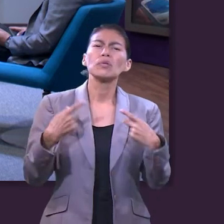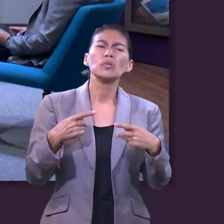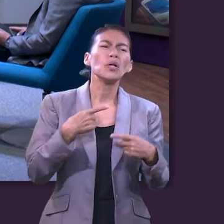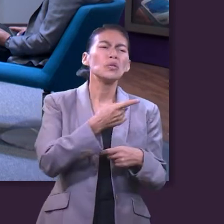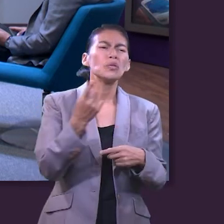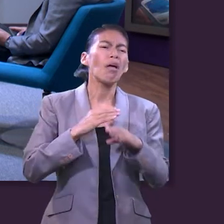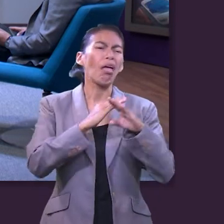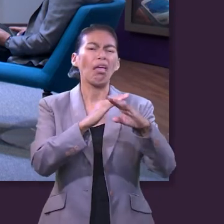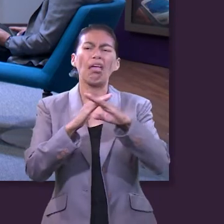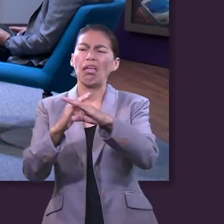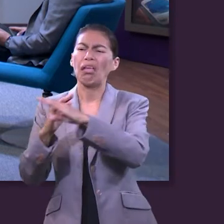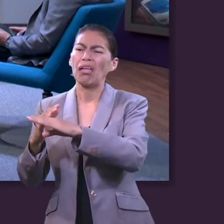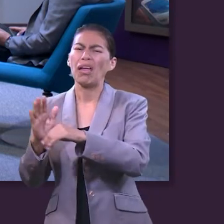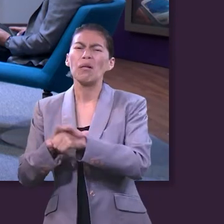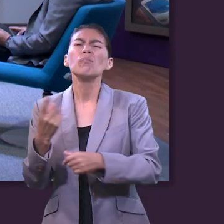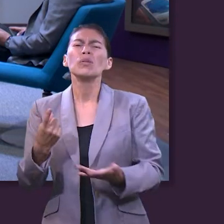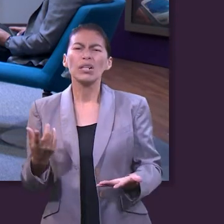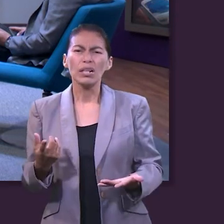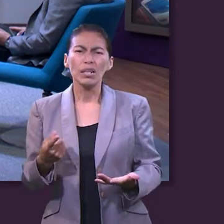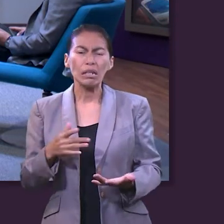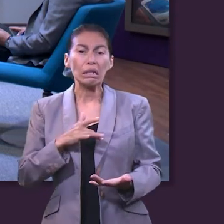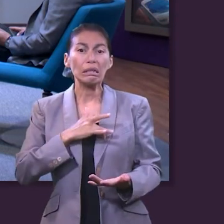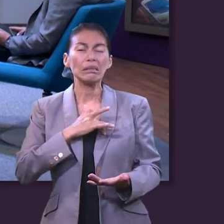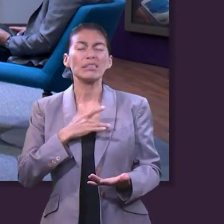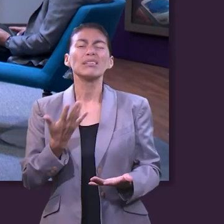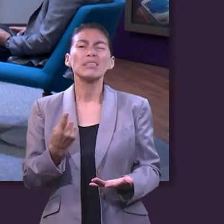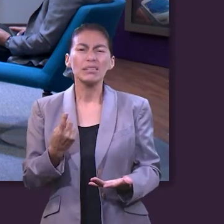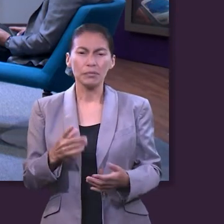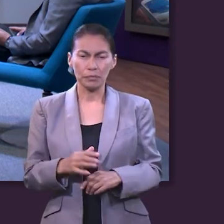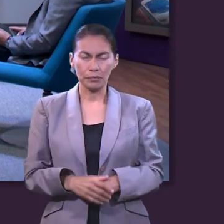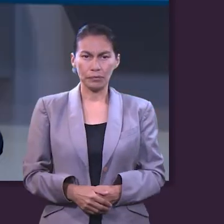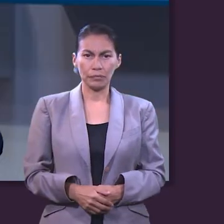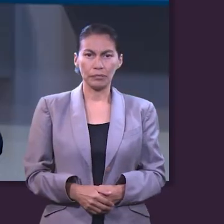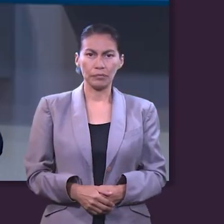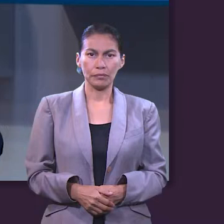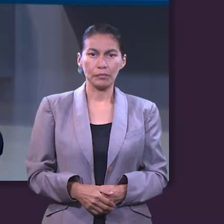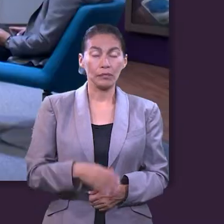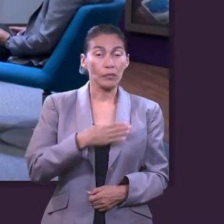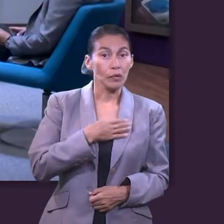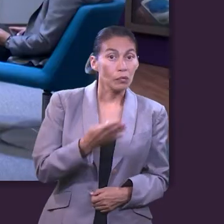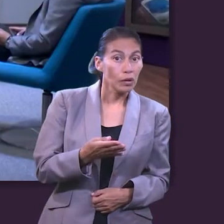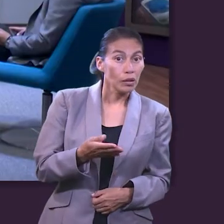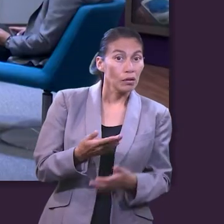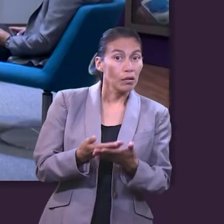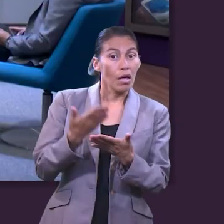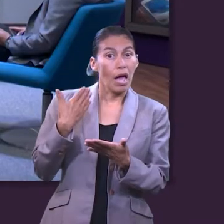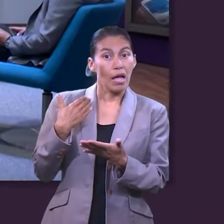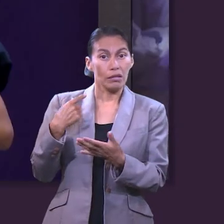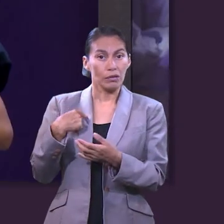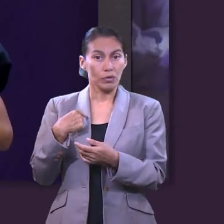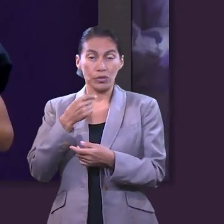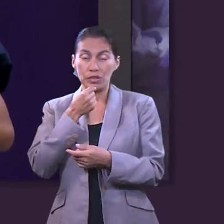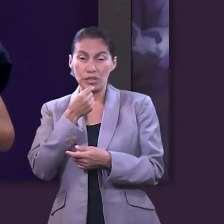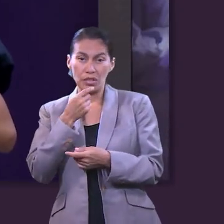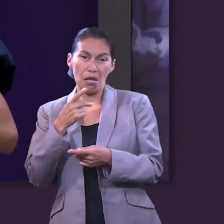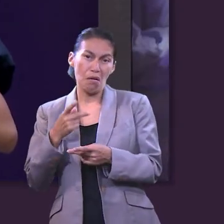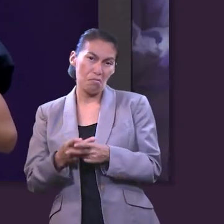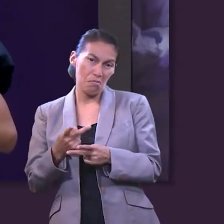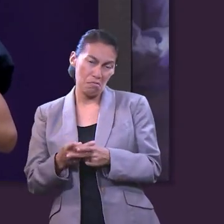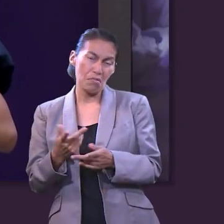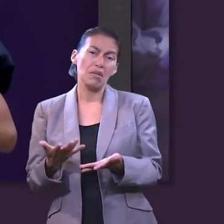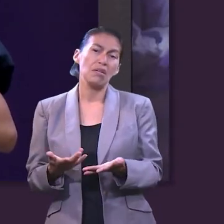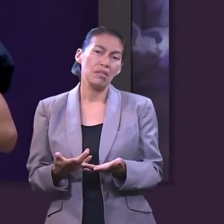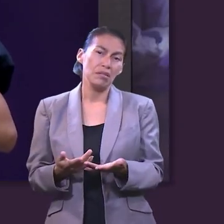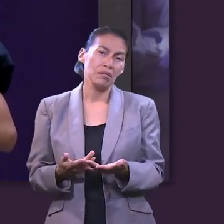creen que nosotros rechazamos a la gente y qué se siente cuando uno es rechazado. Bueno, a me pasó cuando estaba en